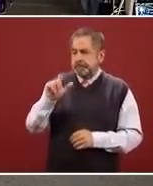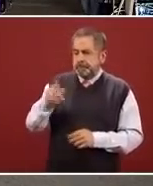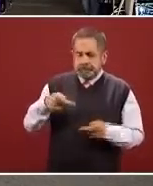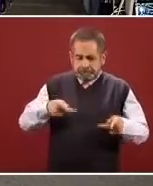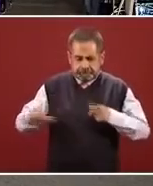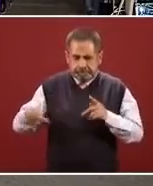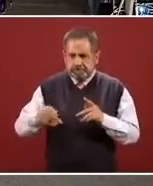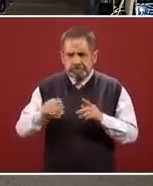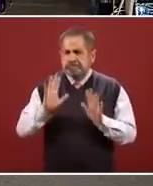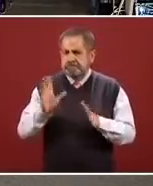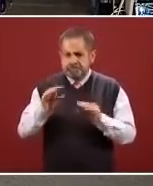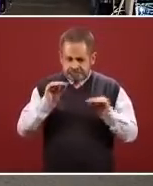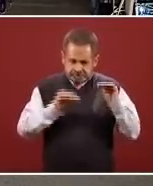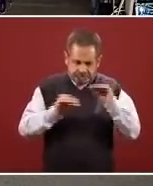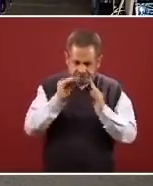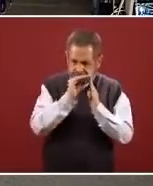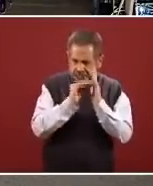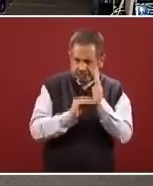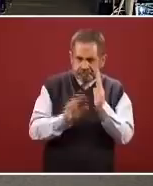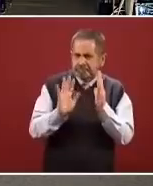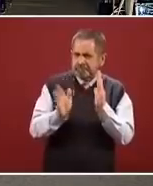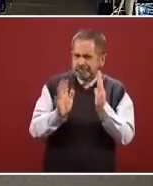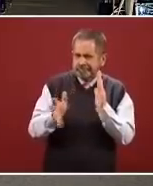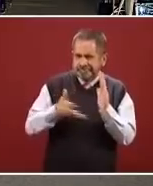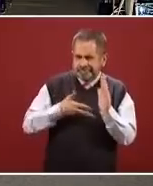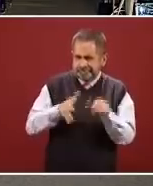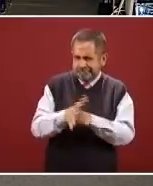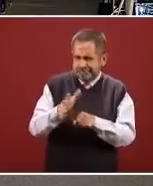está ejecutando, se ha ejecutado en gran parte.